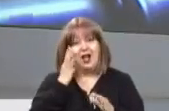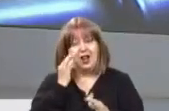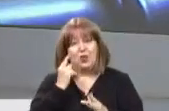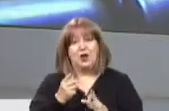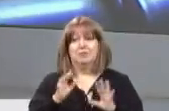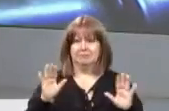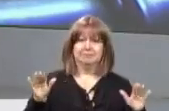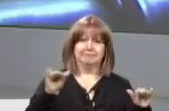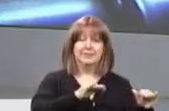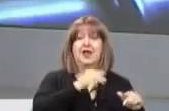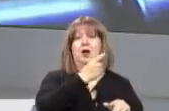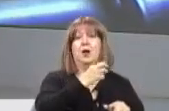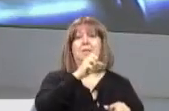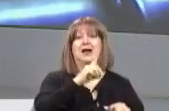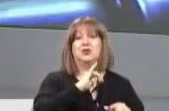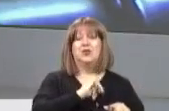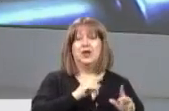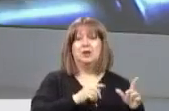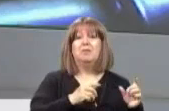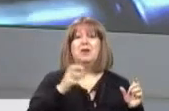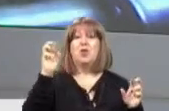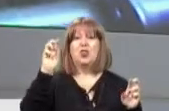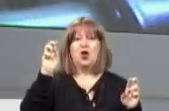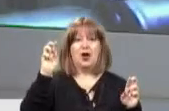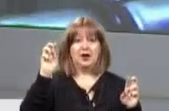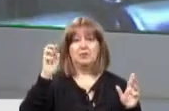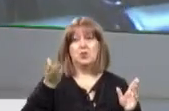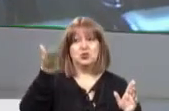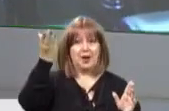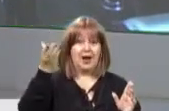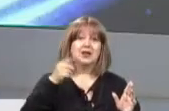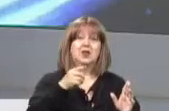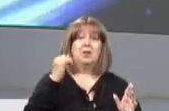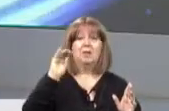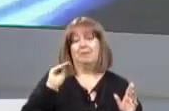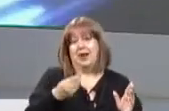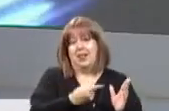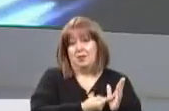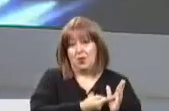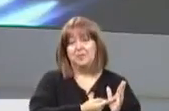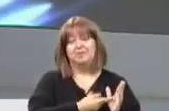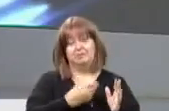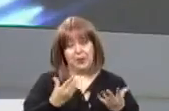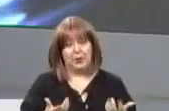toda esta incertidumbre que hay, ¿no?, a nivel económico en el país. Pero digo, justamente